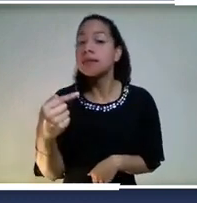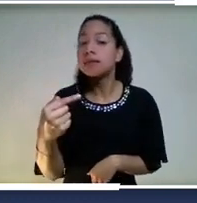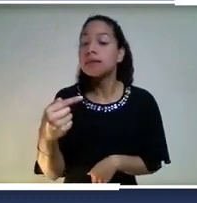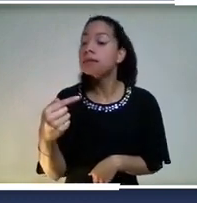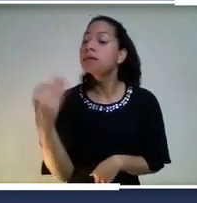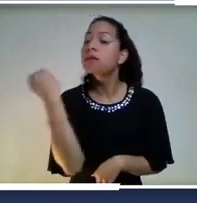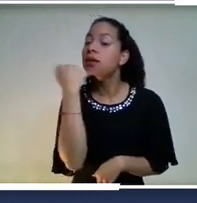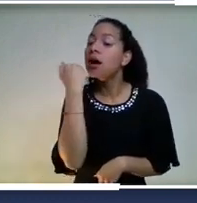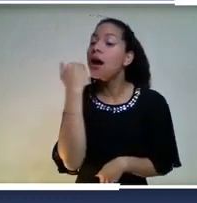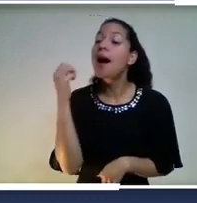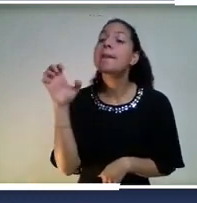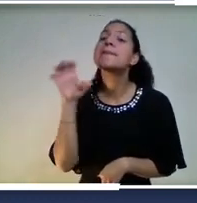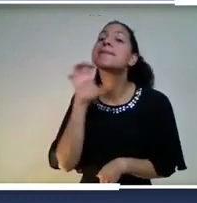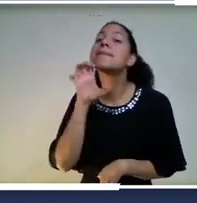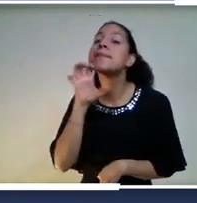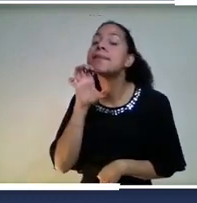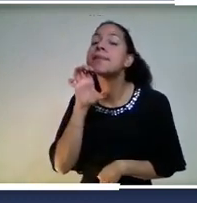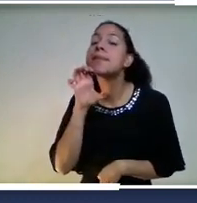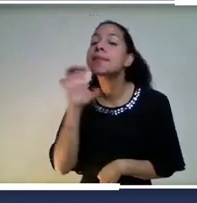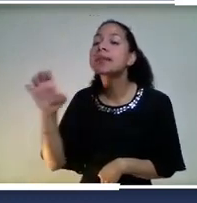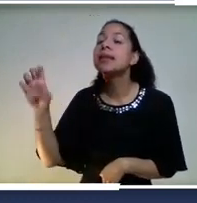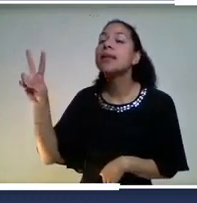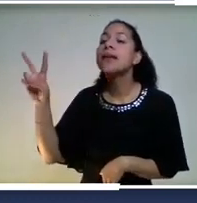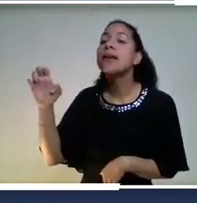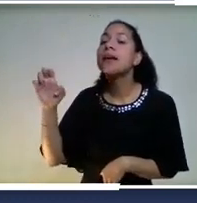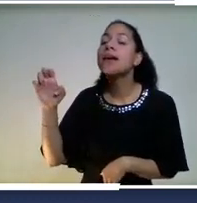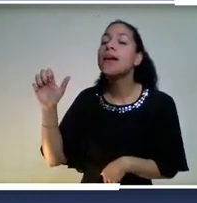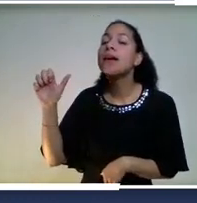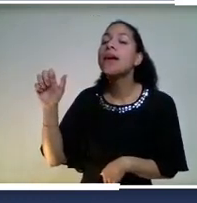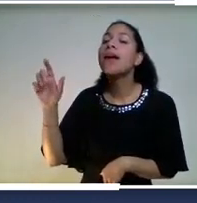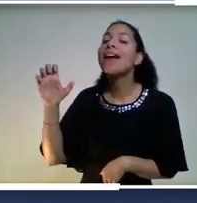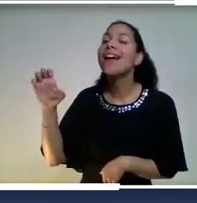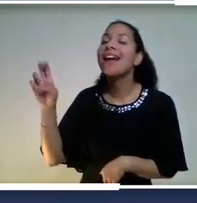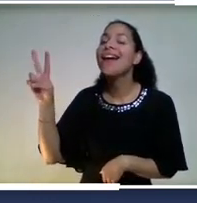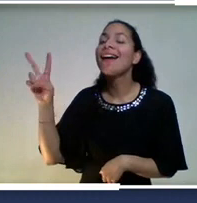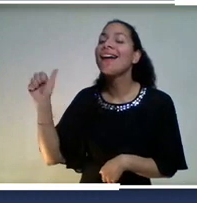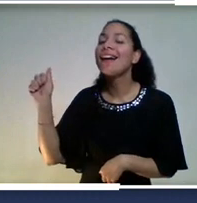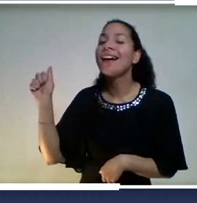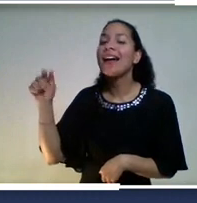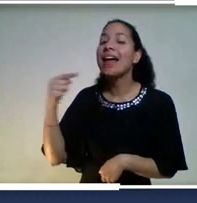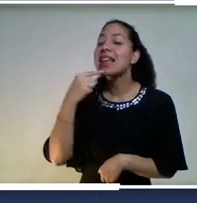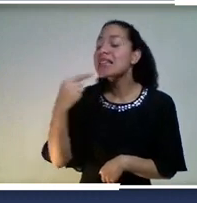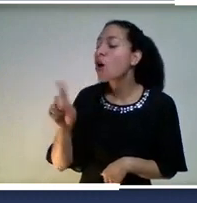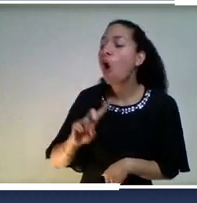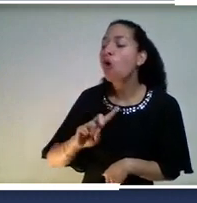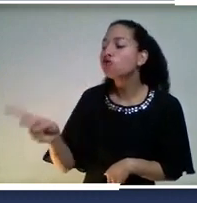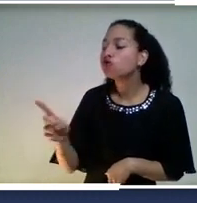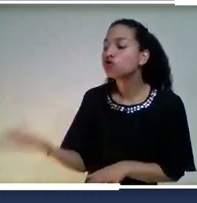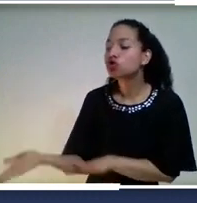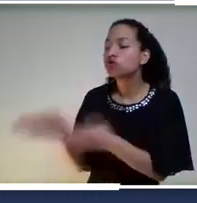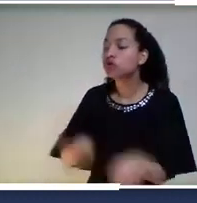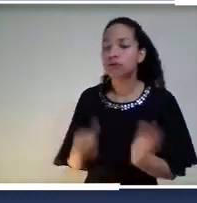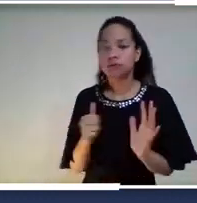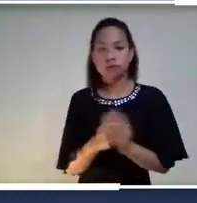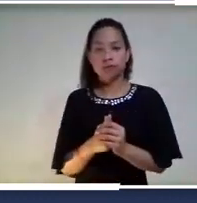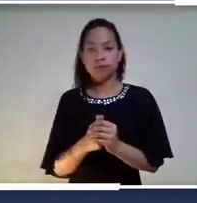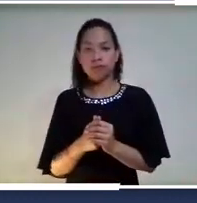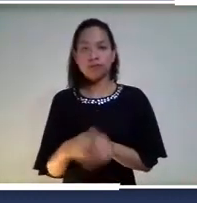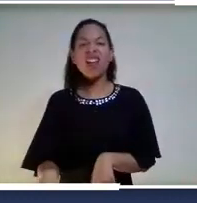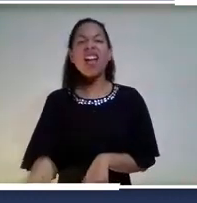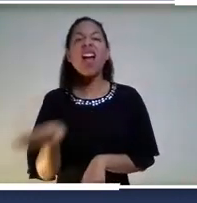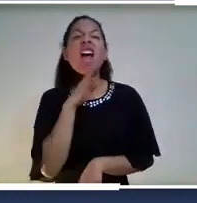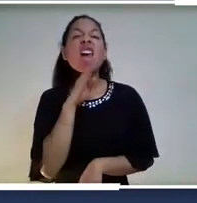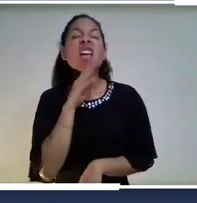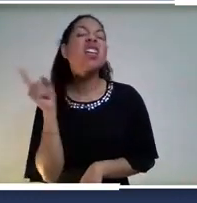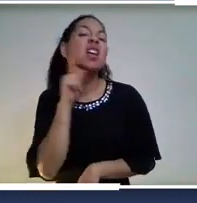pregunto murieron adán y eva' si murieron entonces quien mintió el metió la